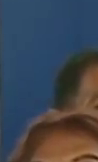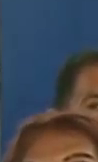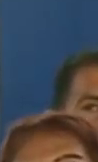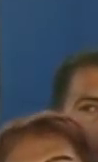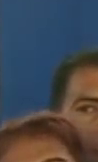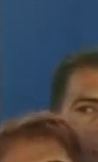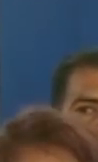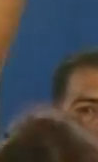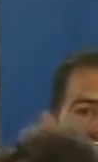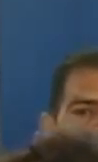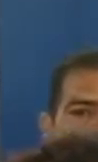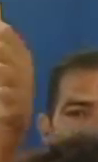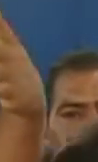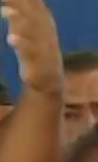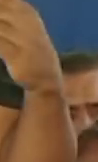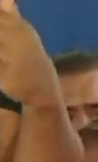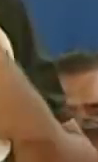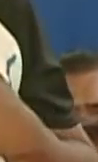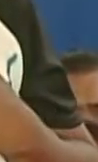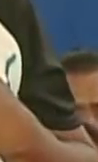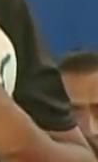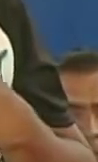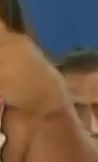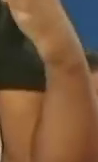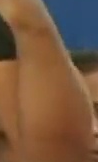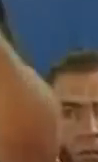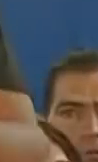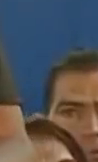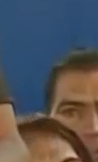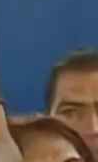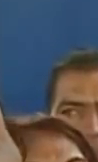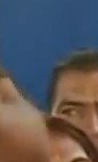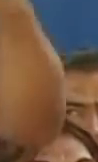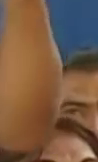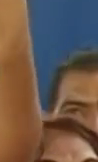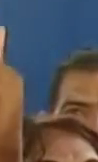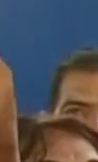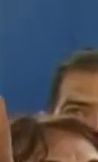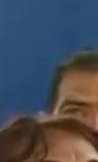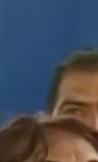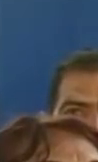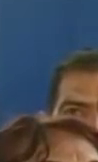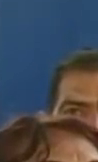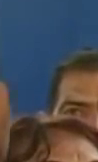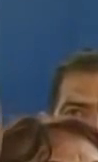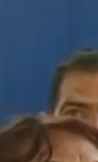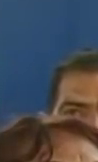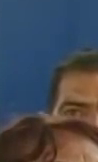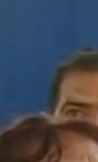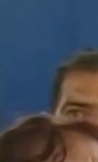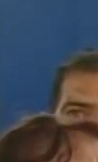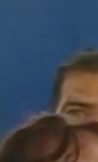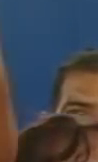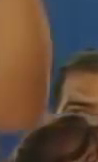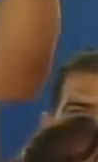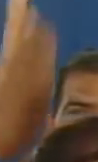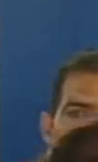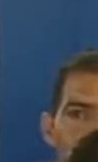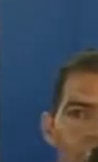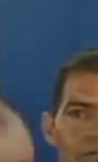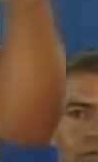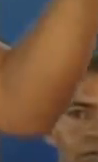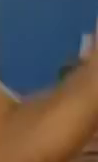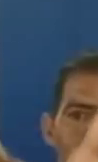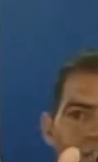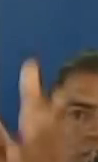abastecemos el oeste de la capital. Necesitamos una planta aquí procesadora de gran envergadura, porque nosotros producimos